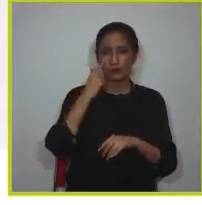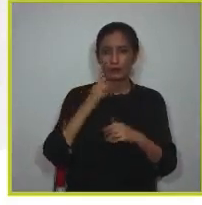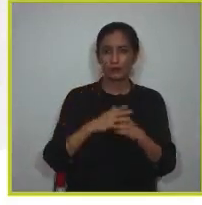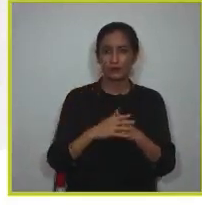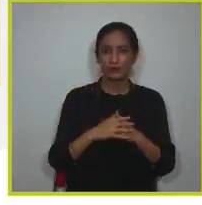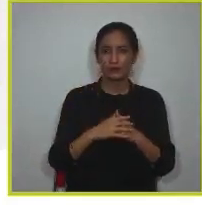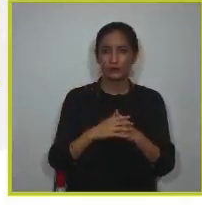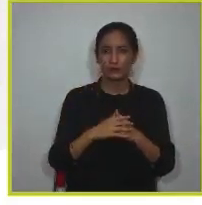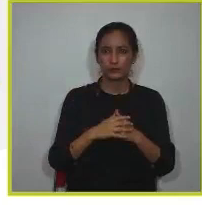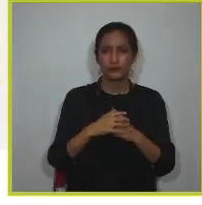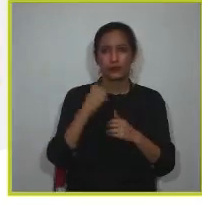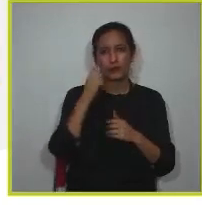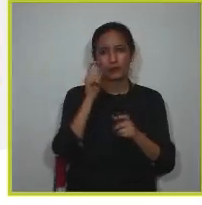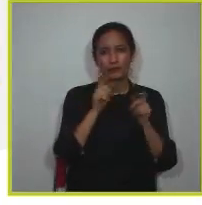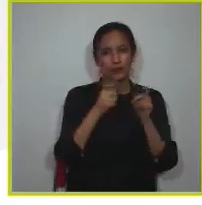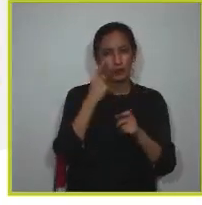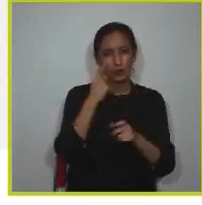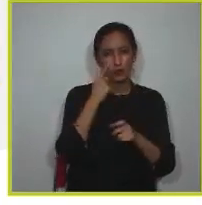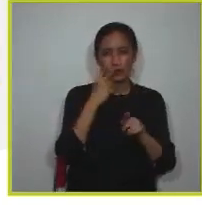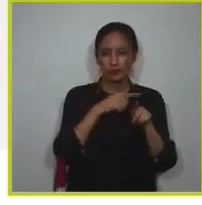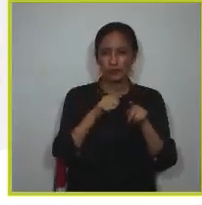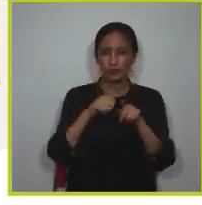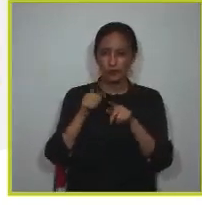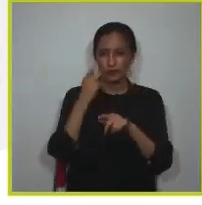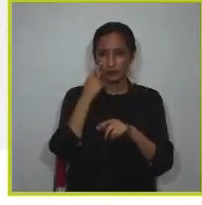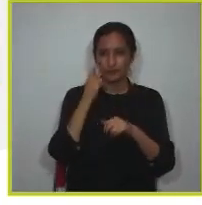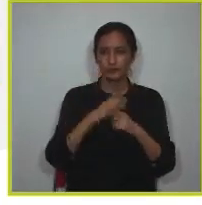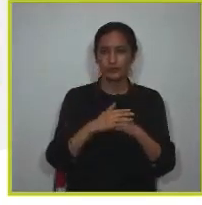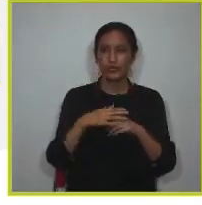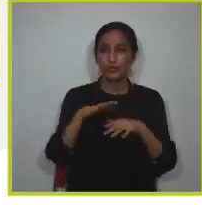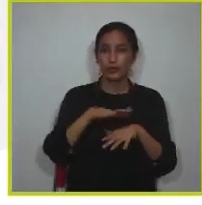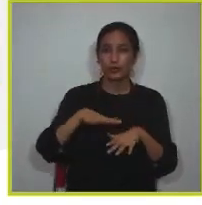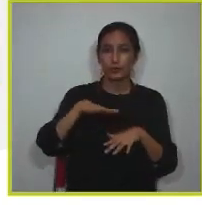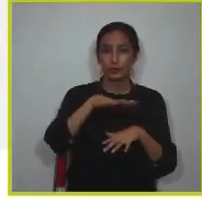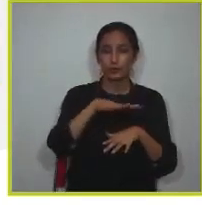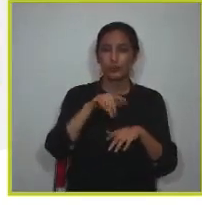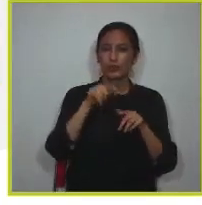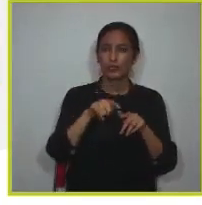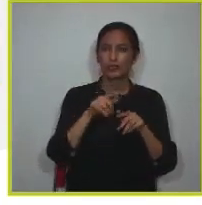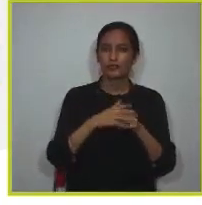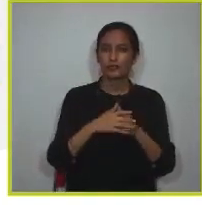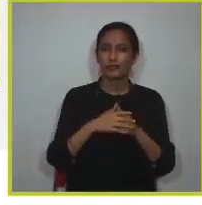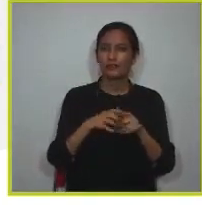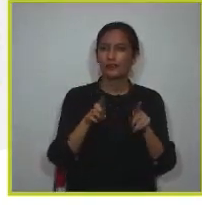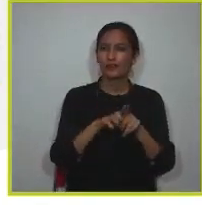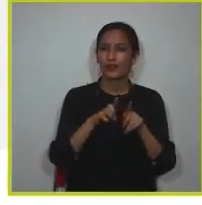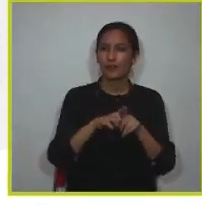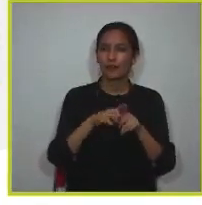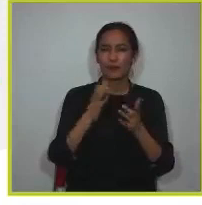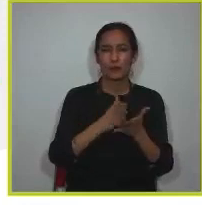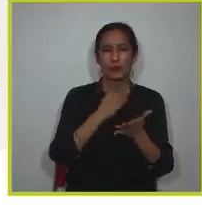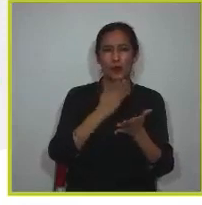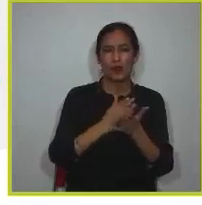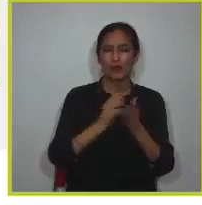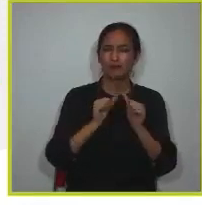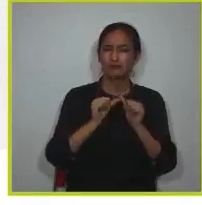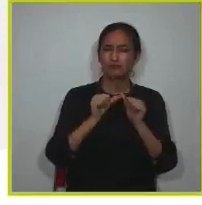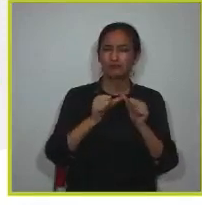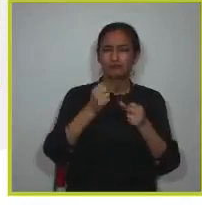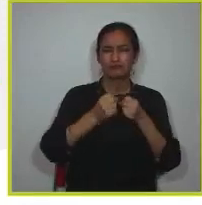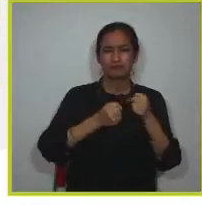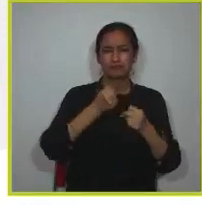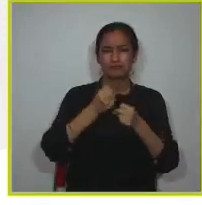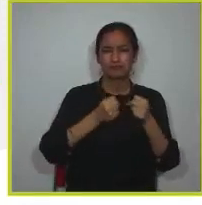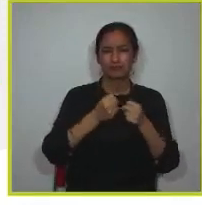o esperó por la mayoría de los aquí presentes es un territorio que afronta una conflictividad prolongada Crónica